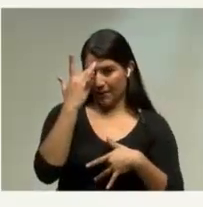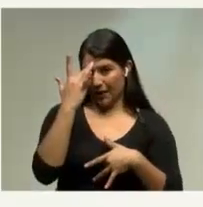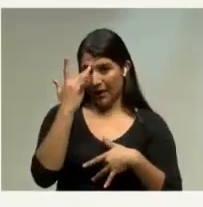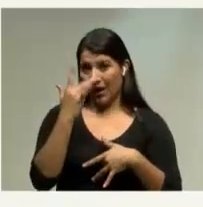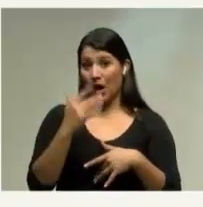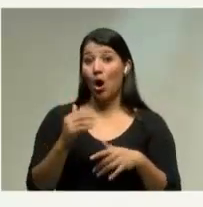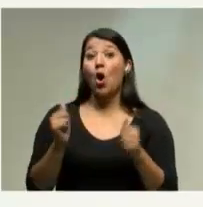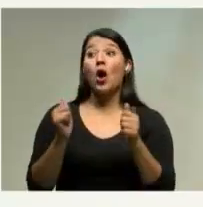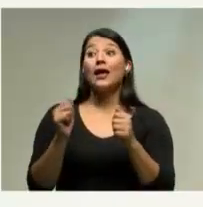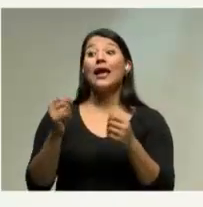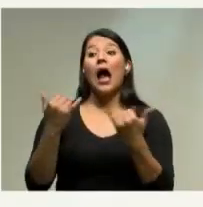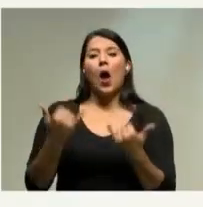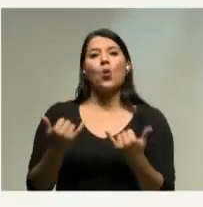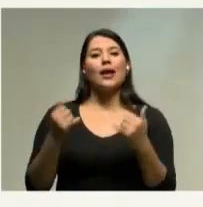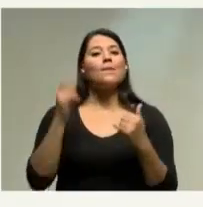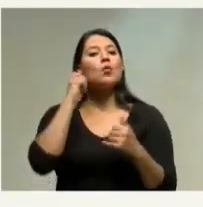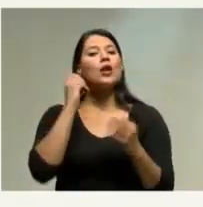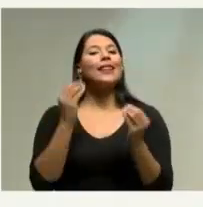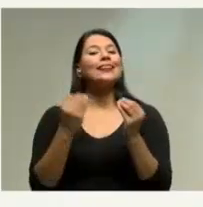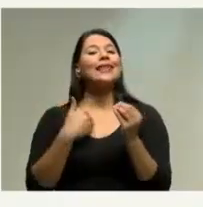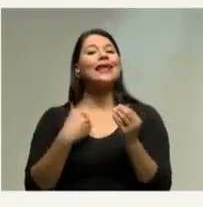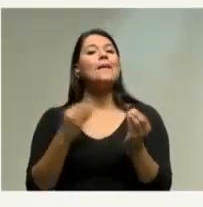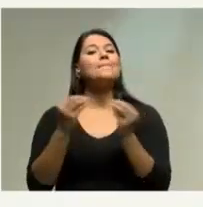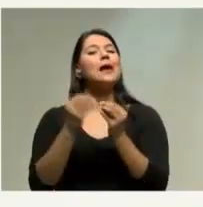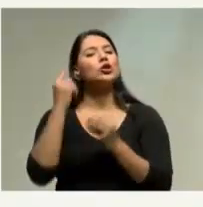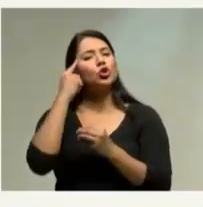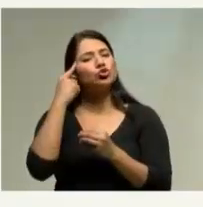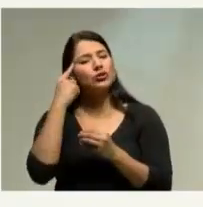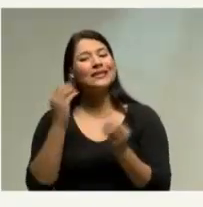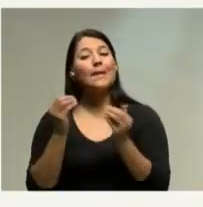mayor nivel de conciencia a nivel poblacional y educación a